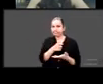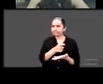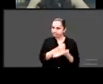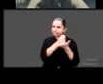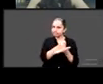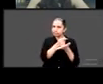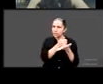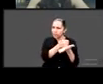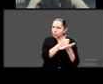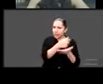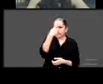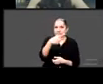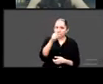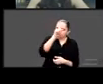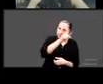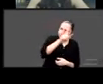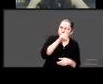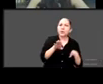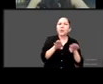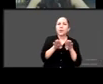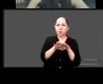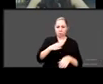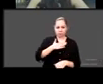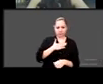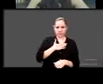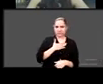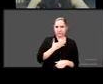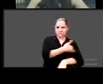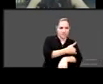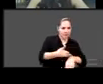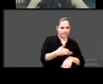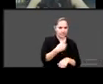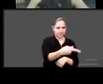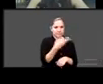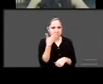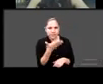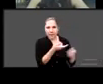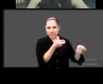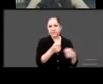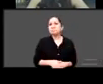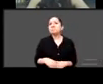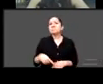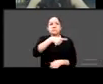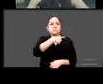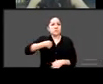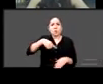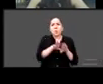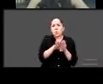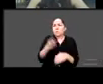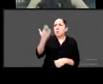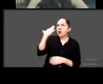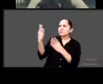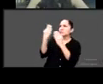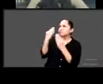propia parentalidad. No es cierto que no hay escuela para ser papás o mamás. Sí la hay. Fue la experiencia de haber sido hijo, de haber sido hija.